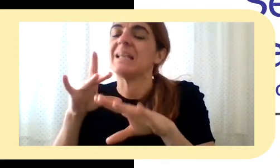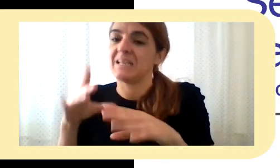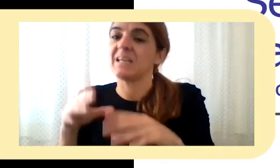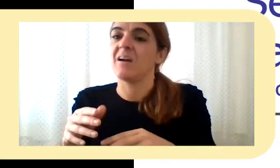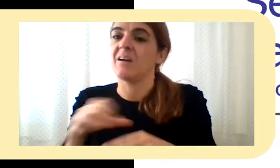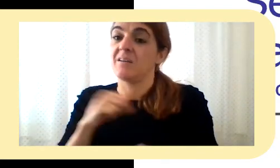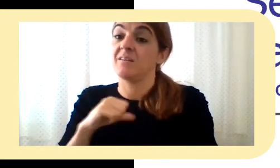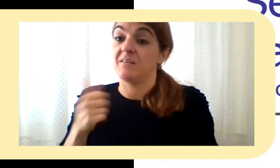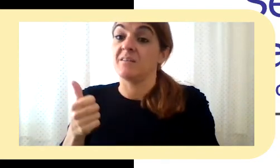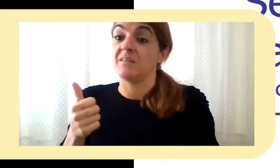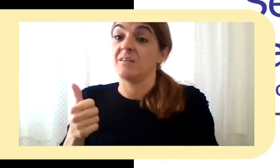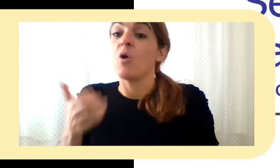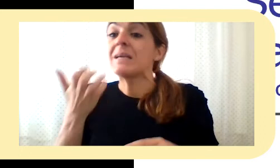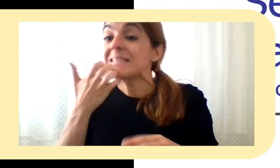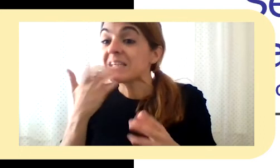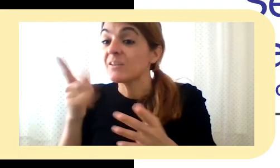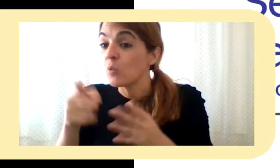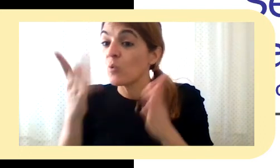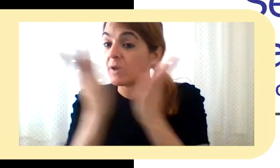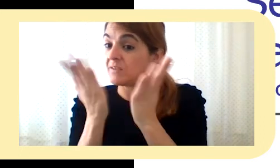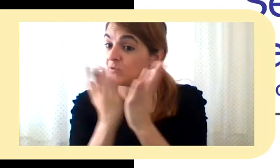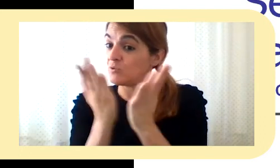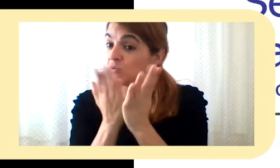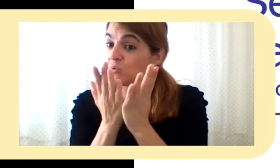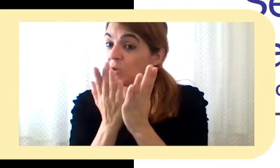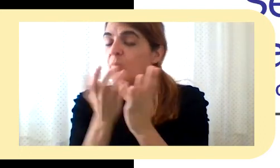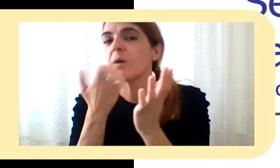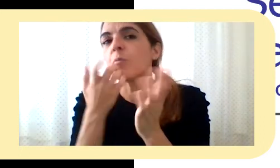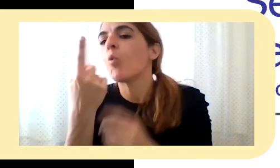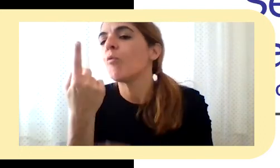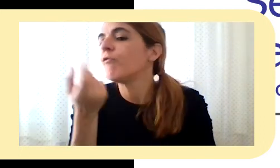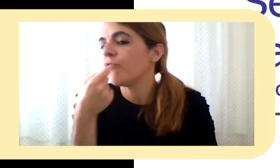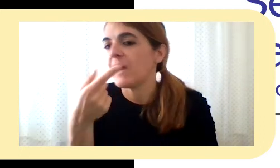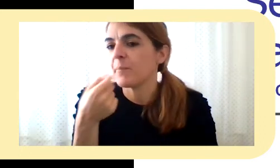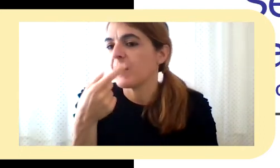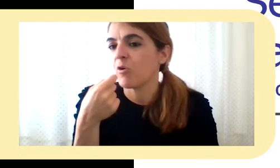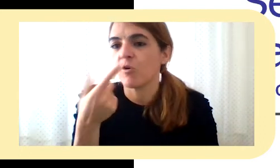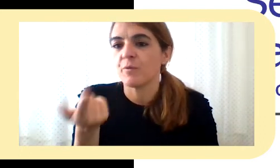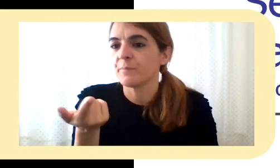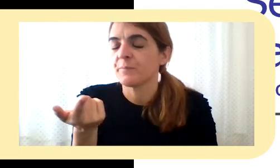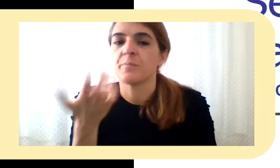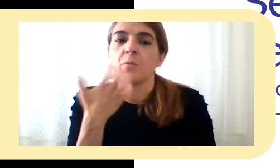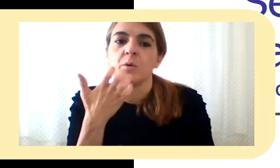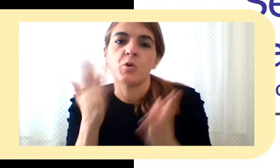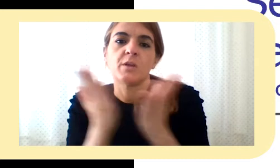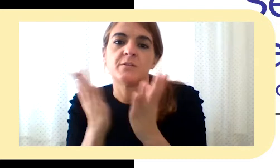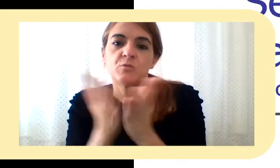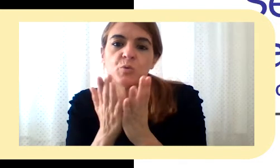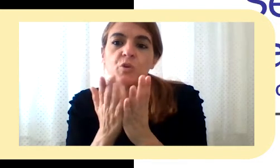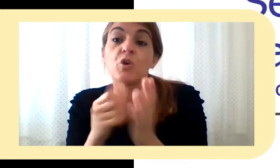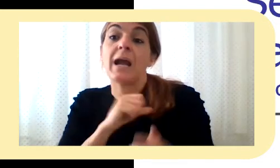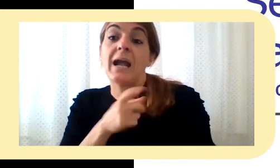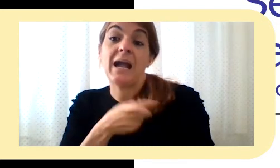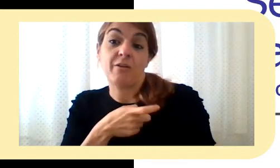estudias un fármaco, en este caso son estudios de fármacos cardiovasculares. Hemos